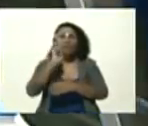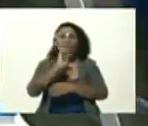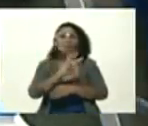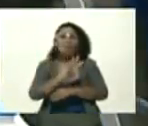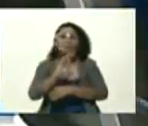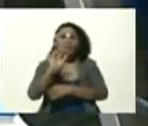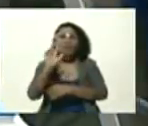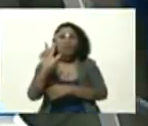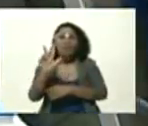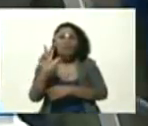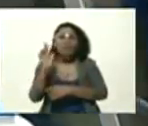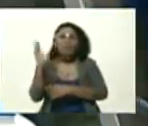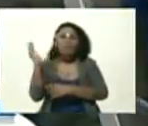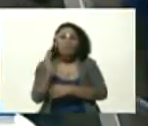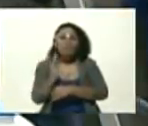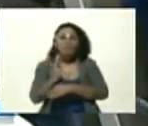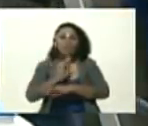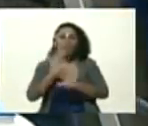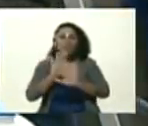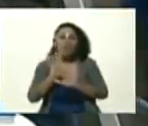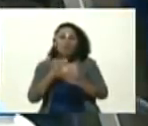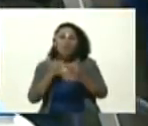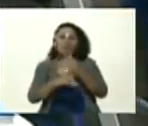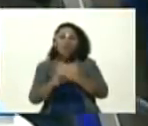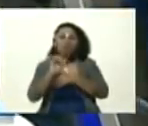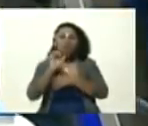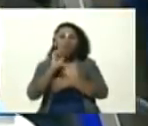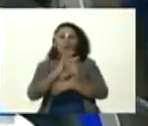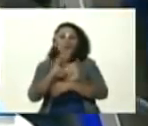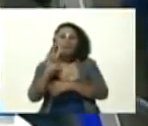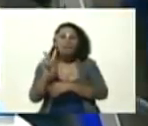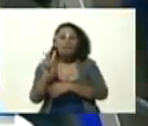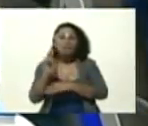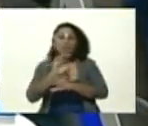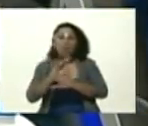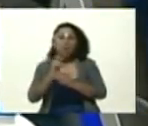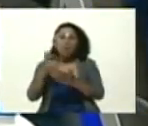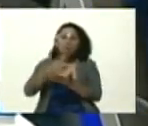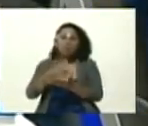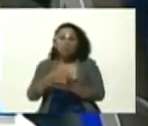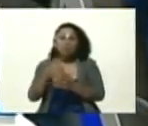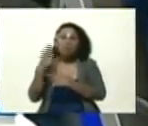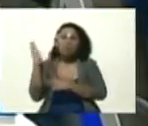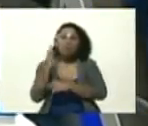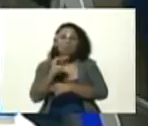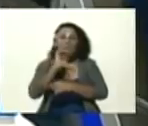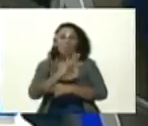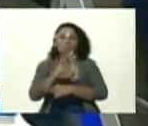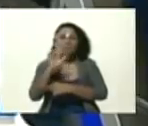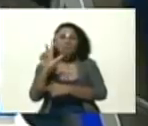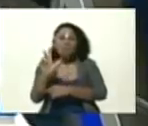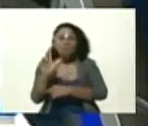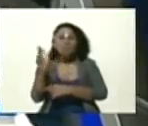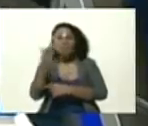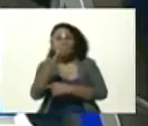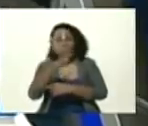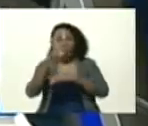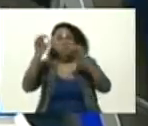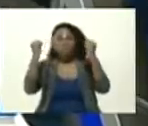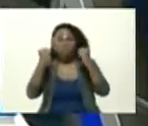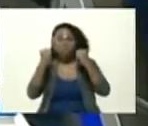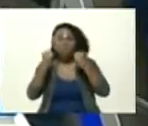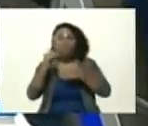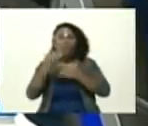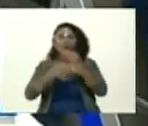43. Y ya va saliendo la 42 que se debilitó, pero viene la 43 con cierta fuerza, entonces lo que